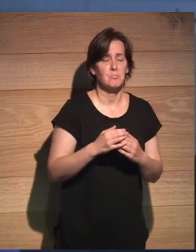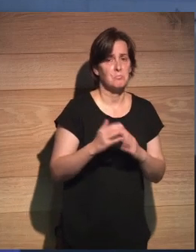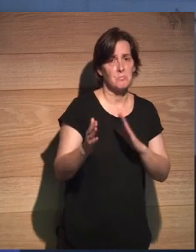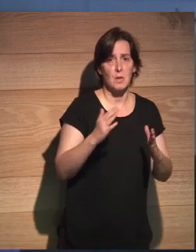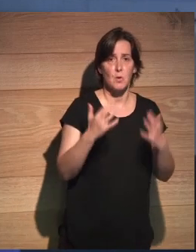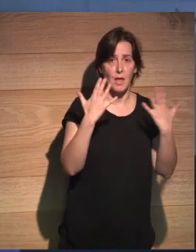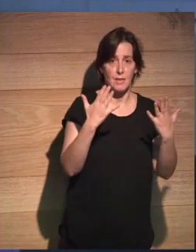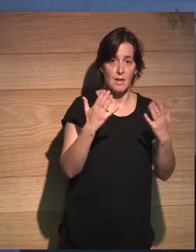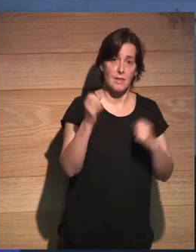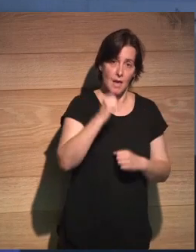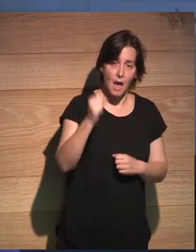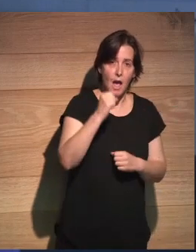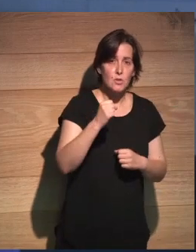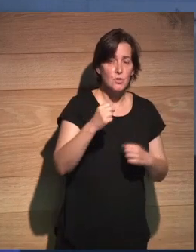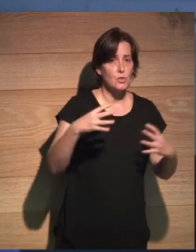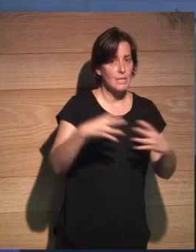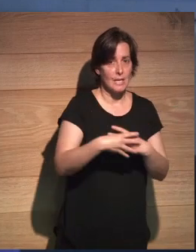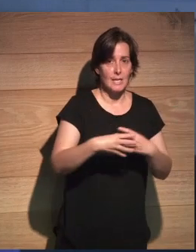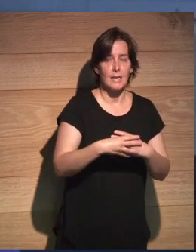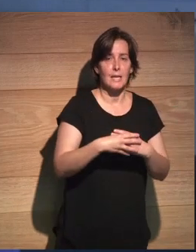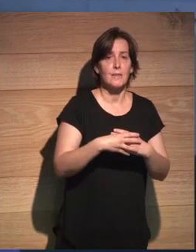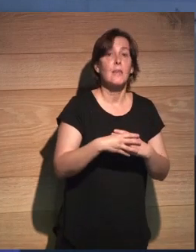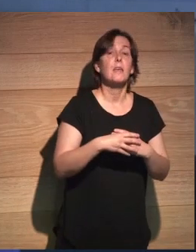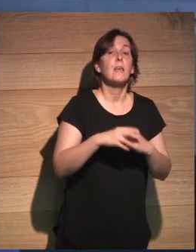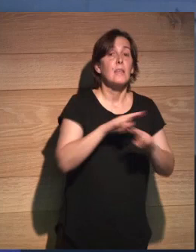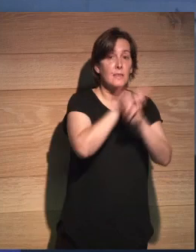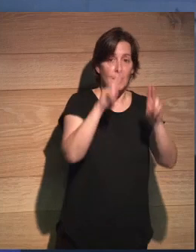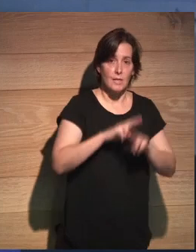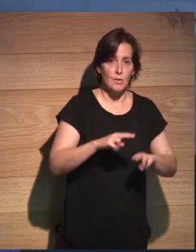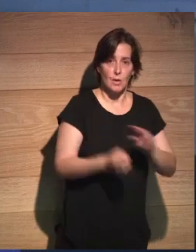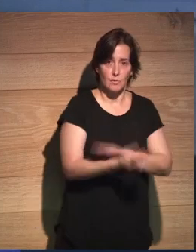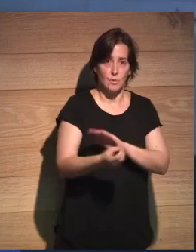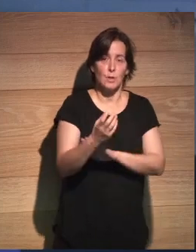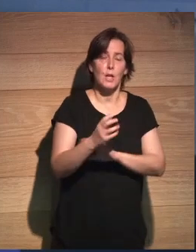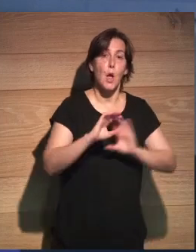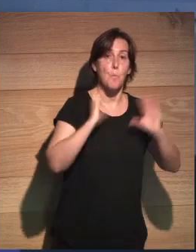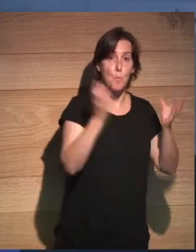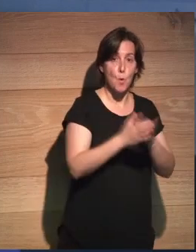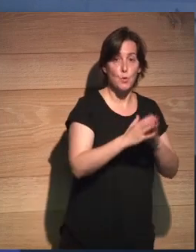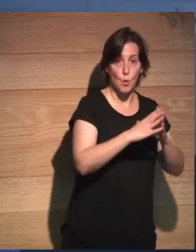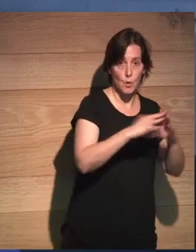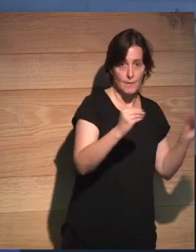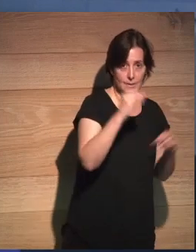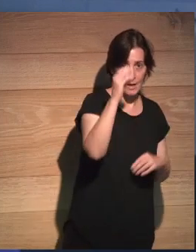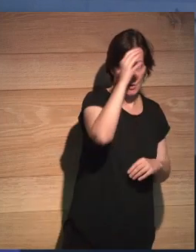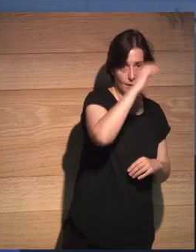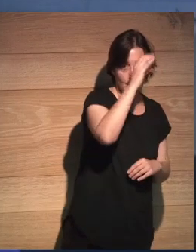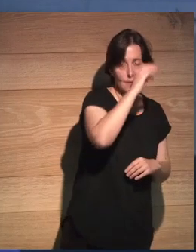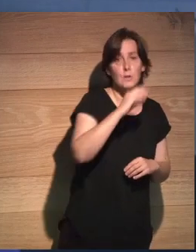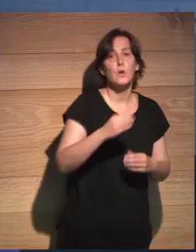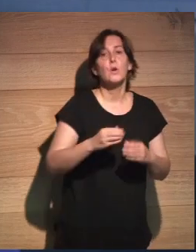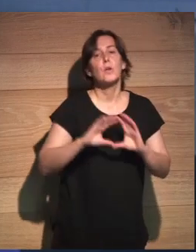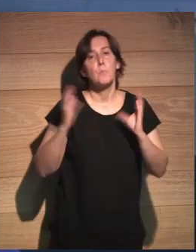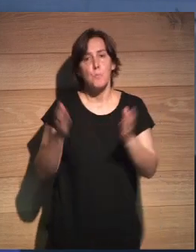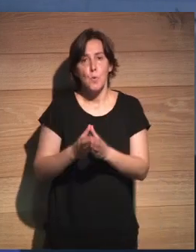la mayor red internacional de colaboración fructífera entre el mundo universitario y científico y el